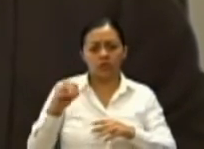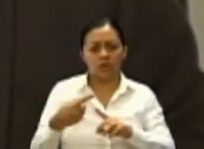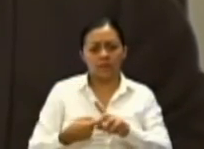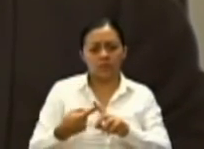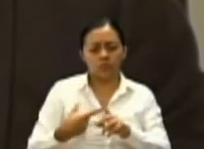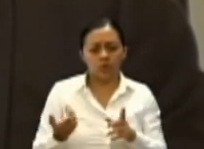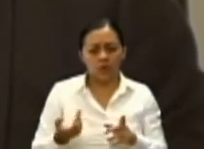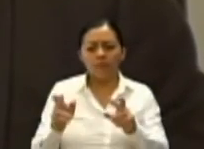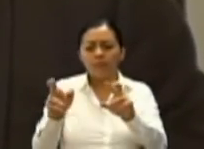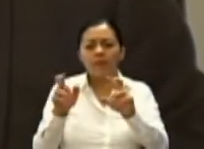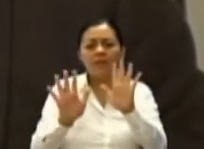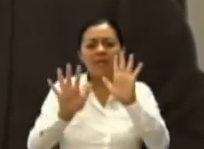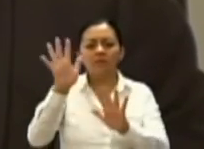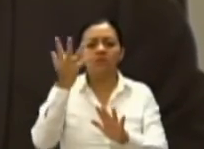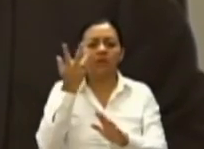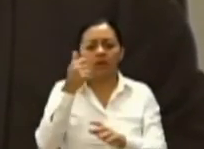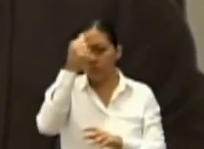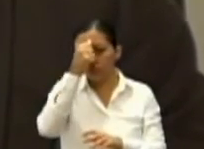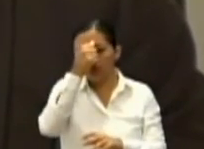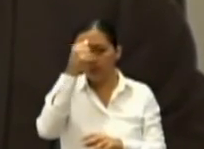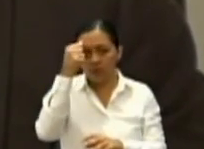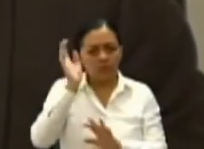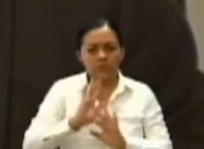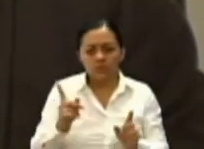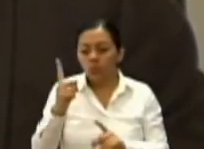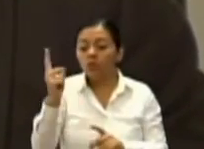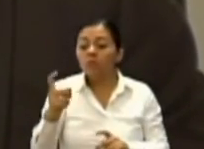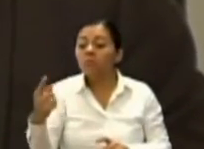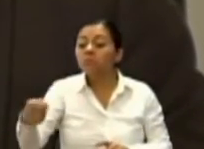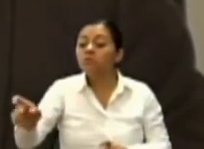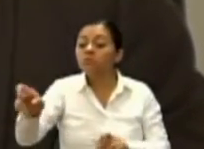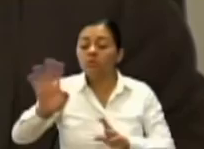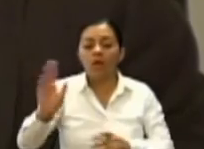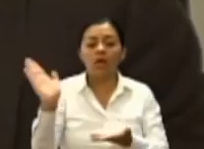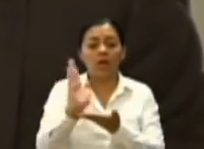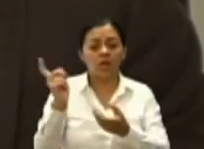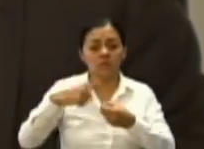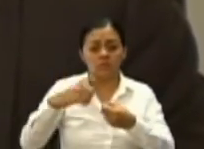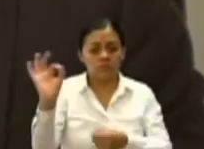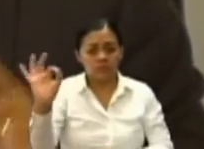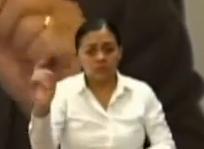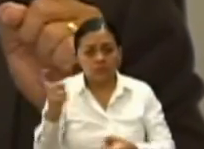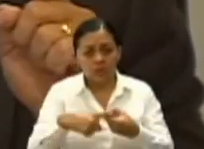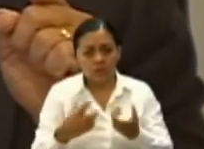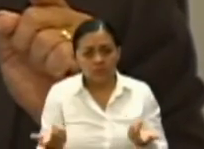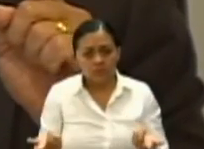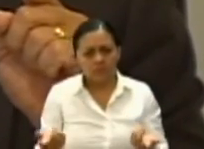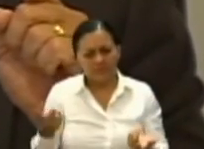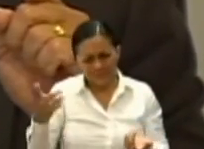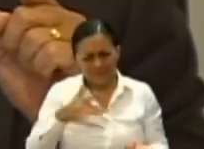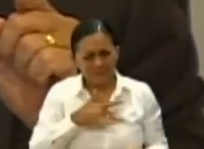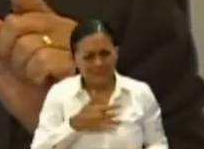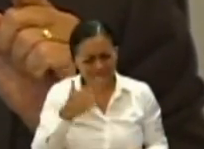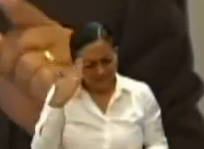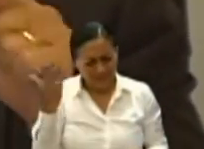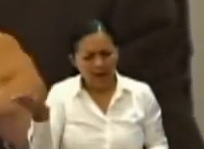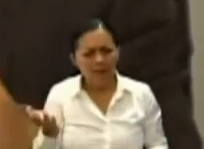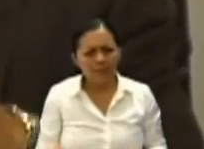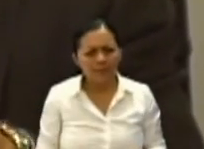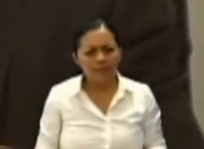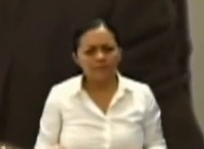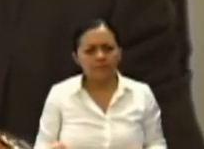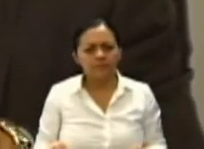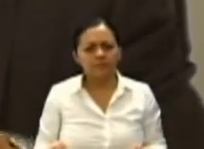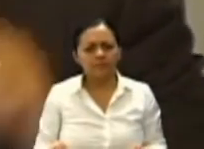con un permiso un domingo de tarde cada 15 días sin afiliación a la seguridad social yo han vivido sobre la